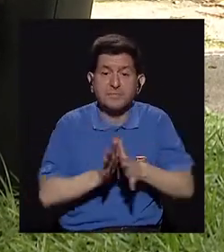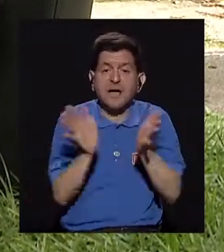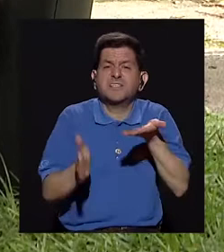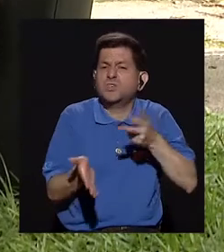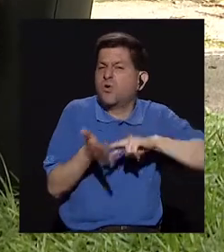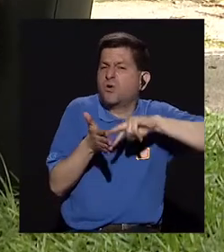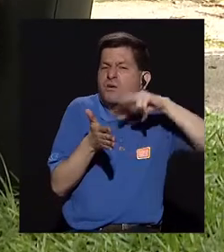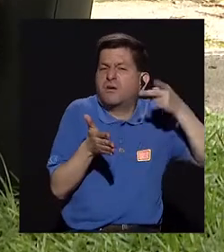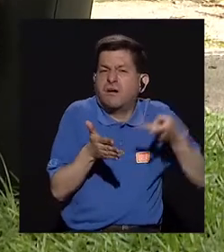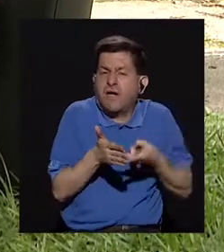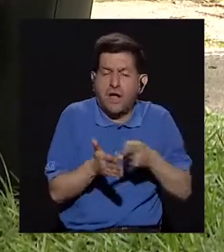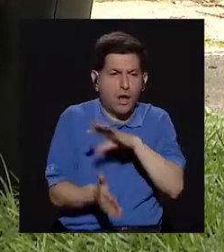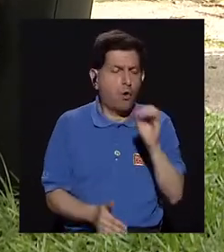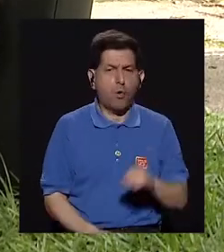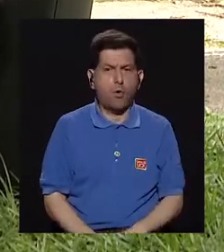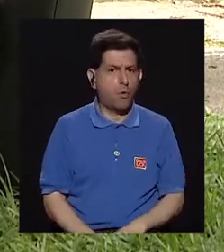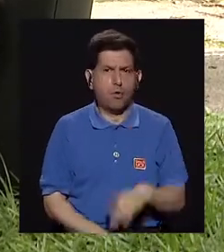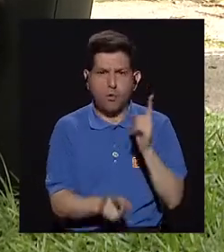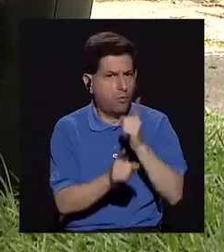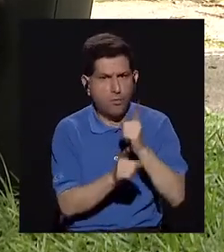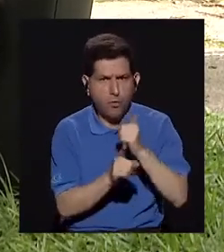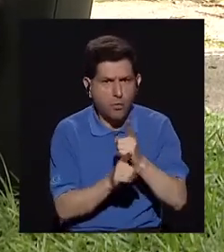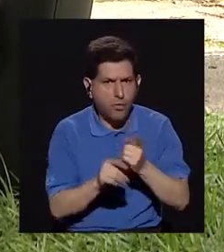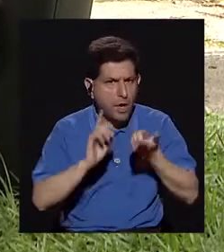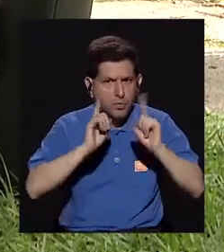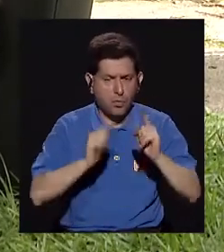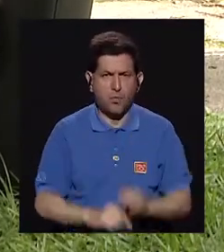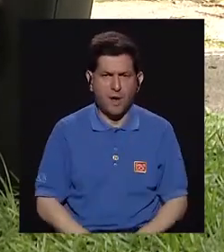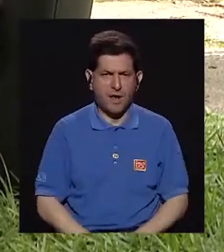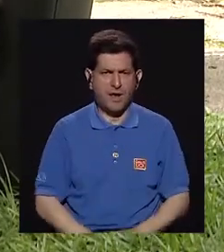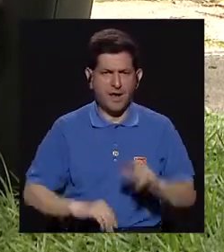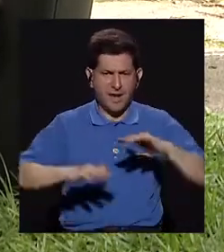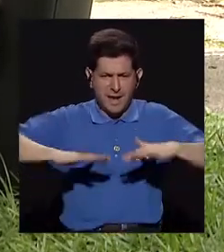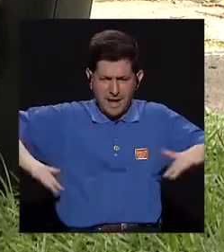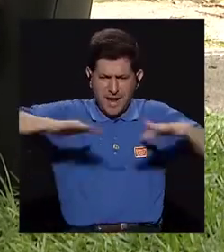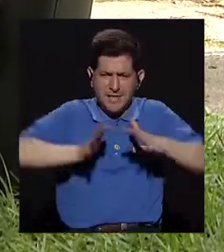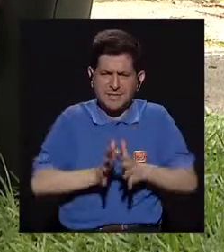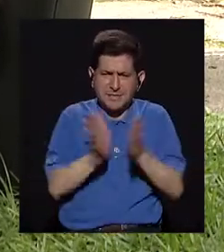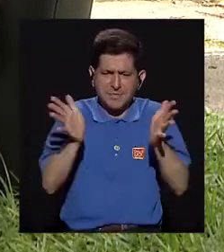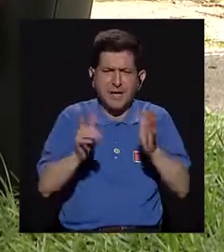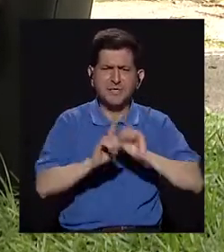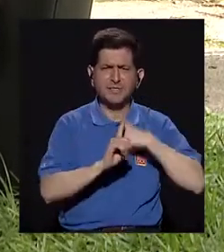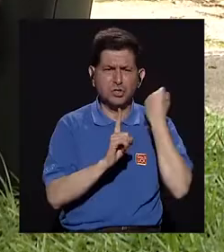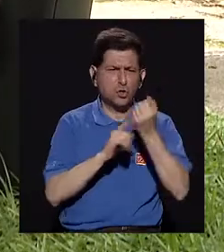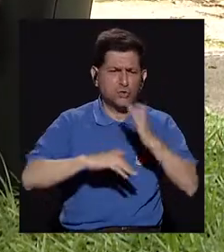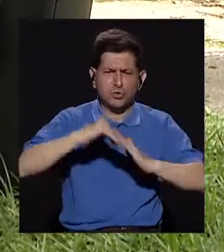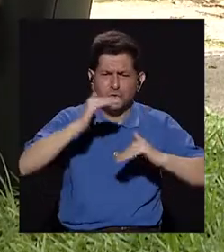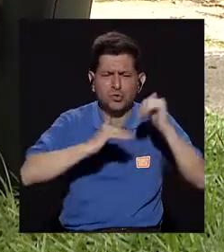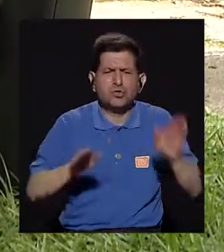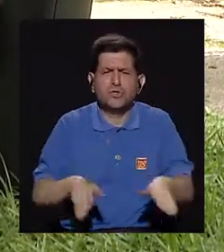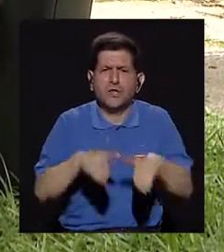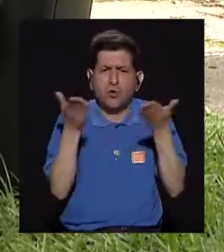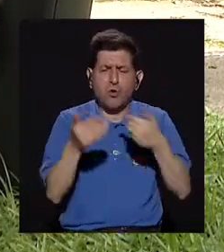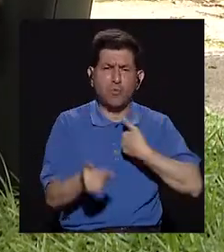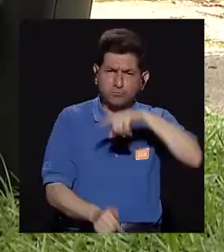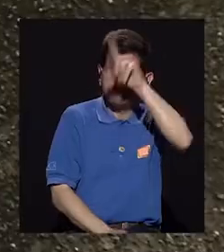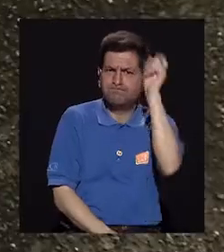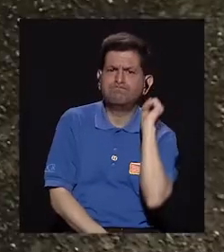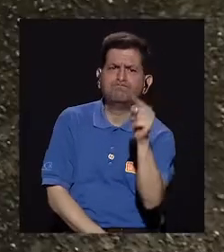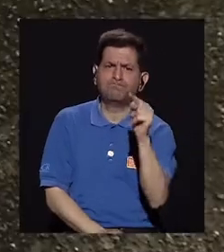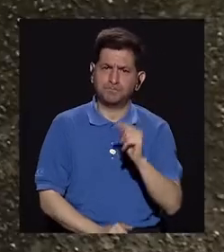público y qué no lo es. O sea, ¿cómo se construye un espacio público? Claro. ¿Cómo la sociedad lo construye? Esa es la pregunta que le quería